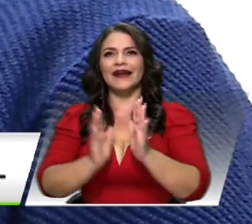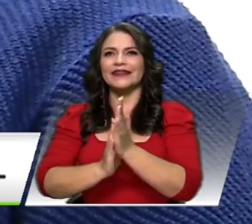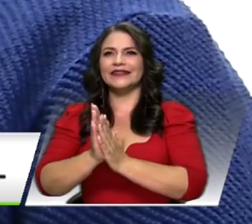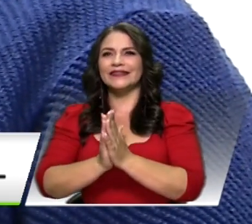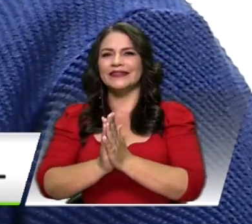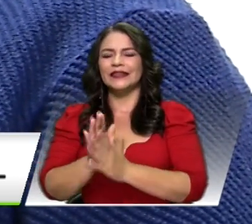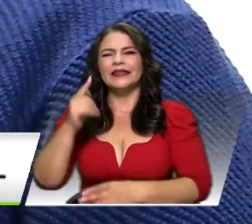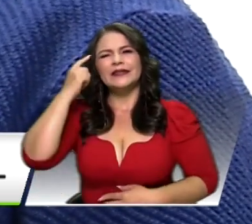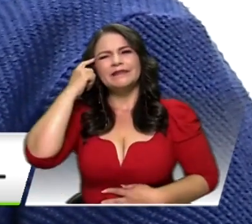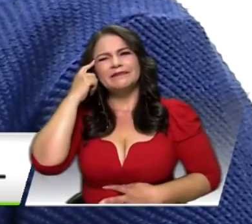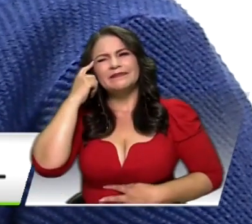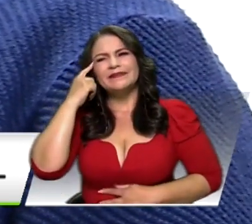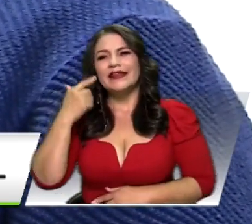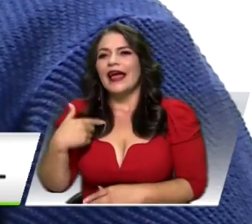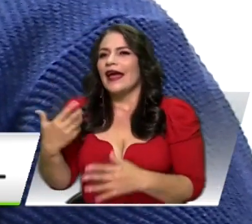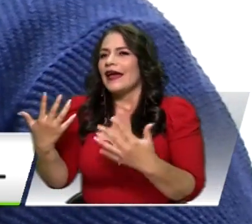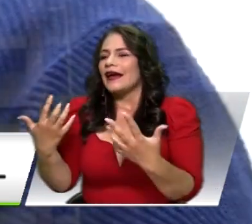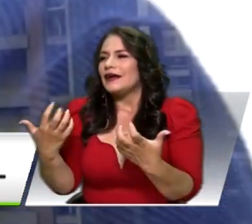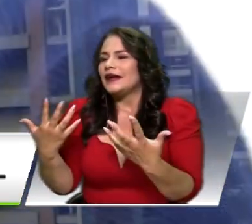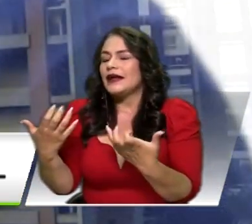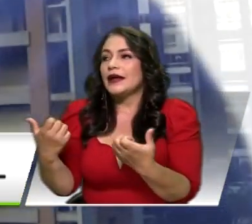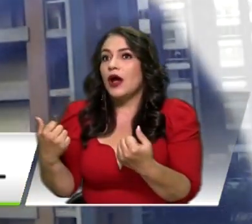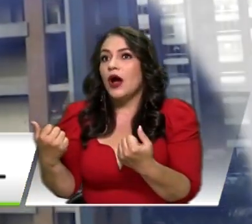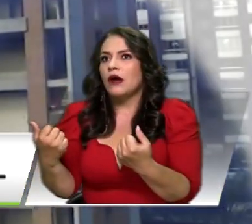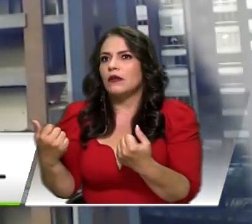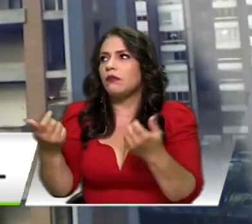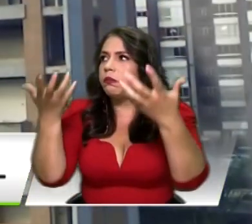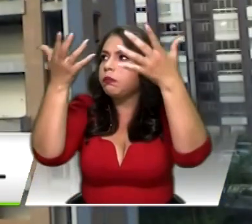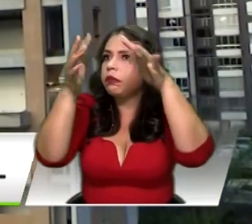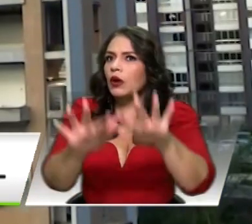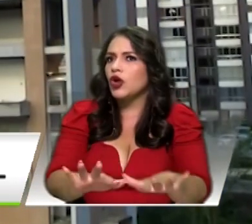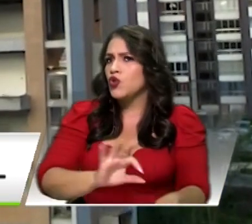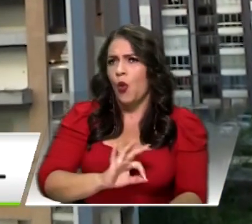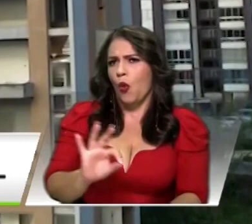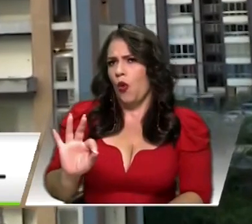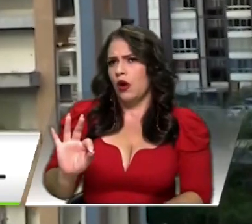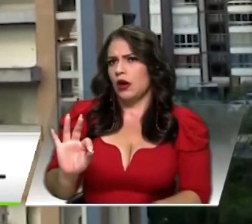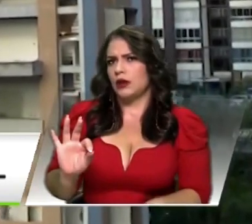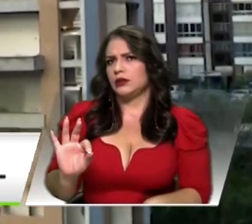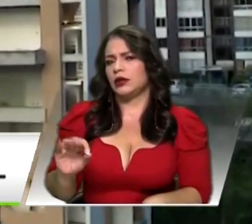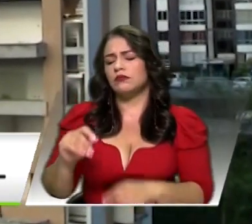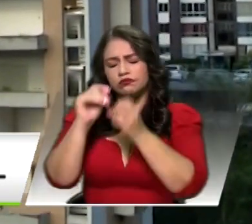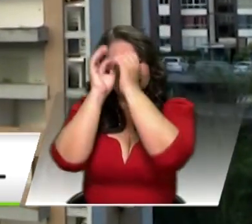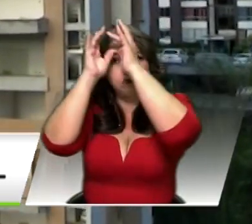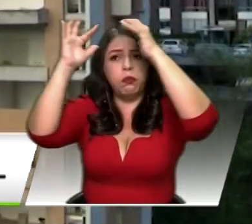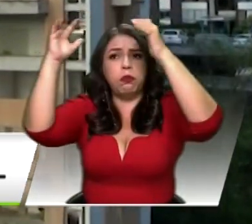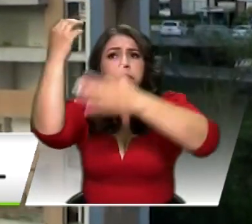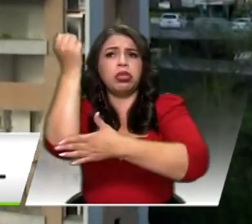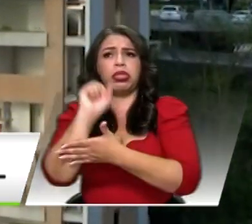su mente jamás pasó la idea de que su sueño comenzaría a derrumbarse.